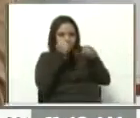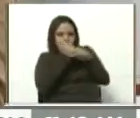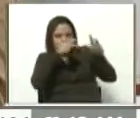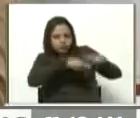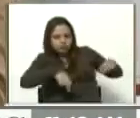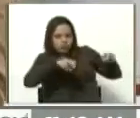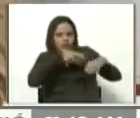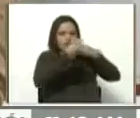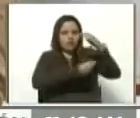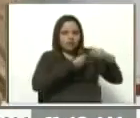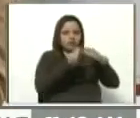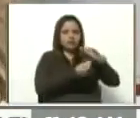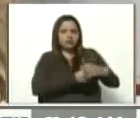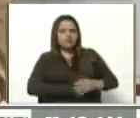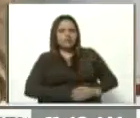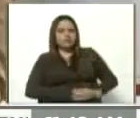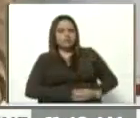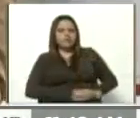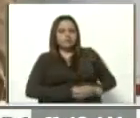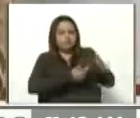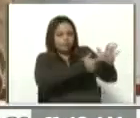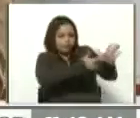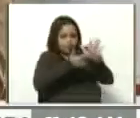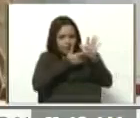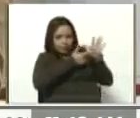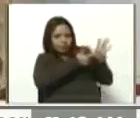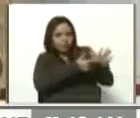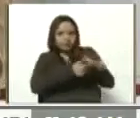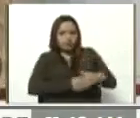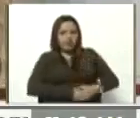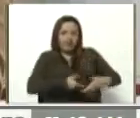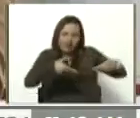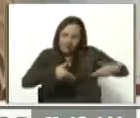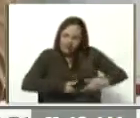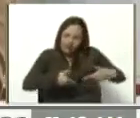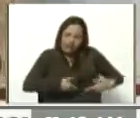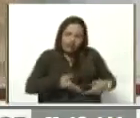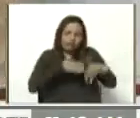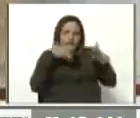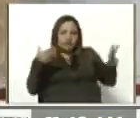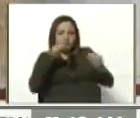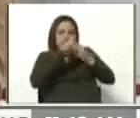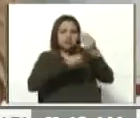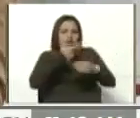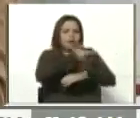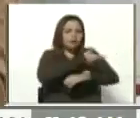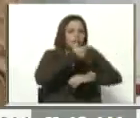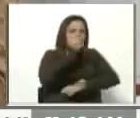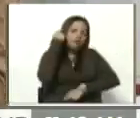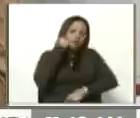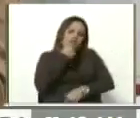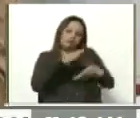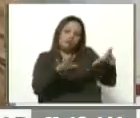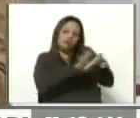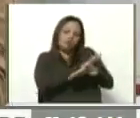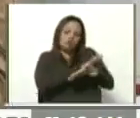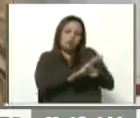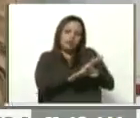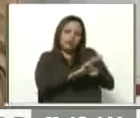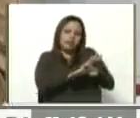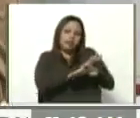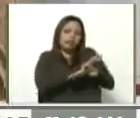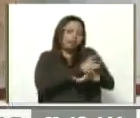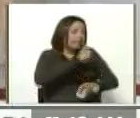por Interlas denota pues que el esfuerzo titánico que ha hecho el gobierno bolivariano en el marco de situaciones muy